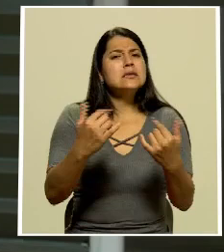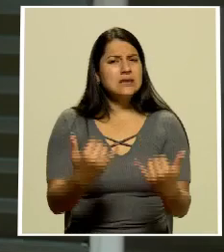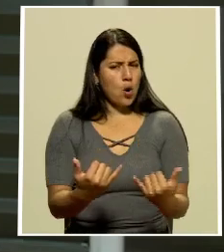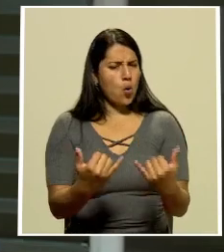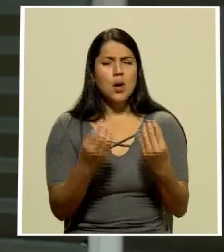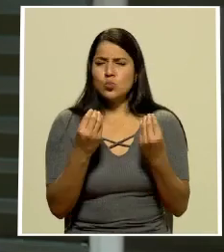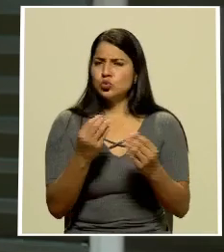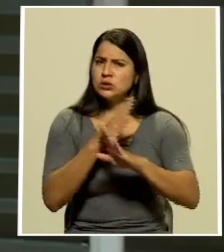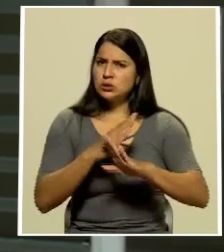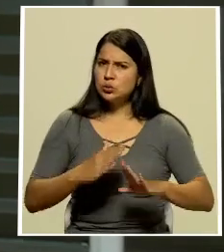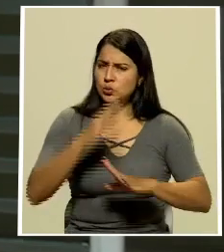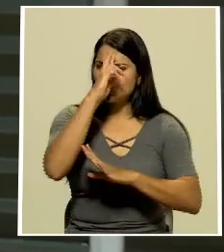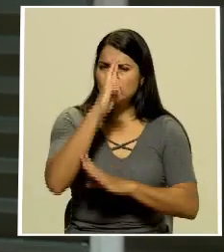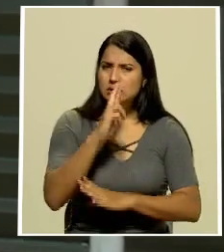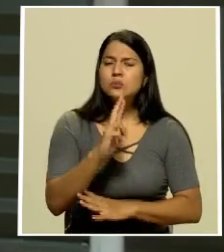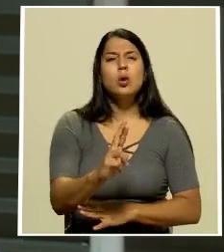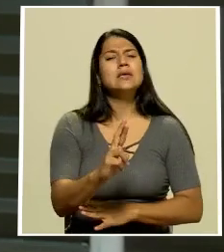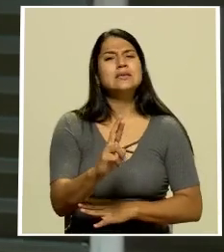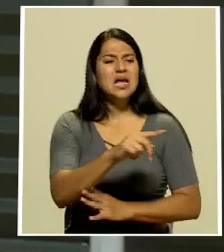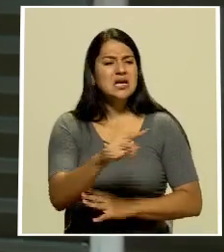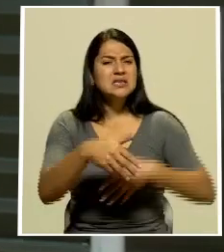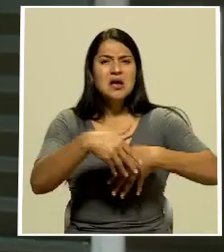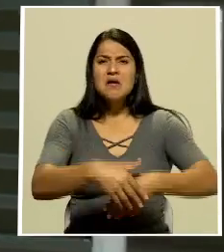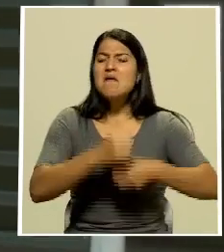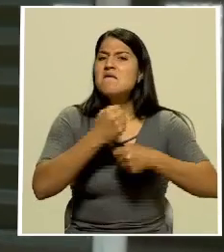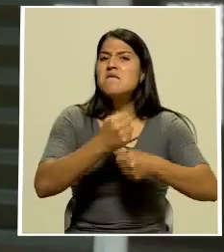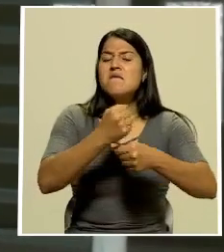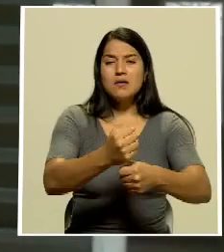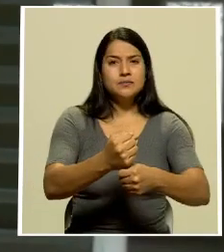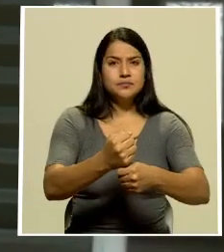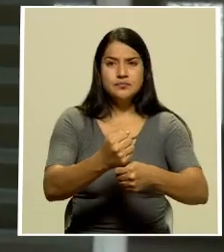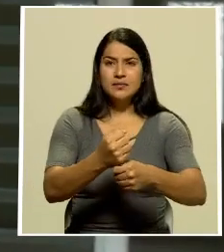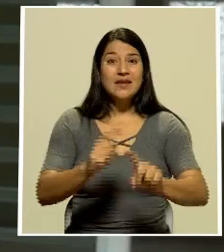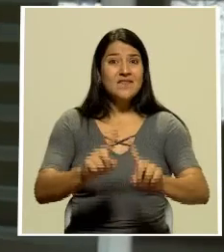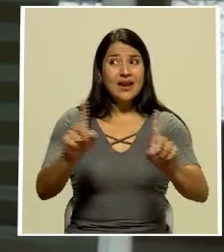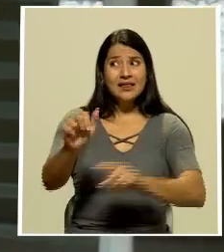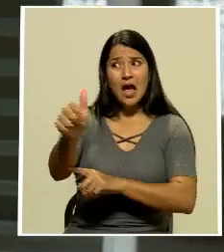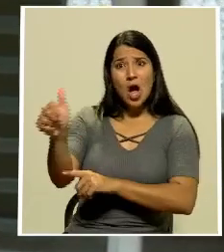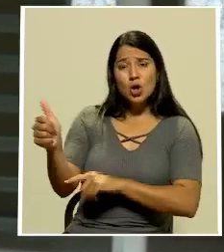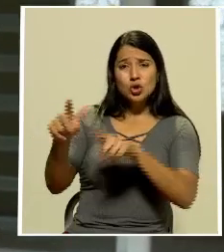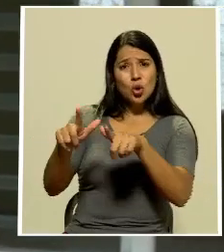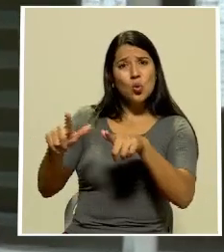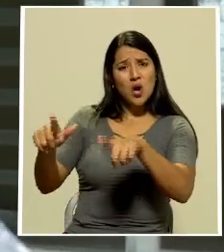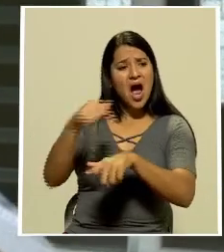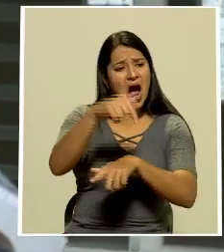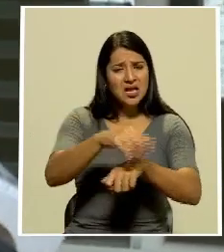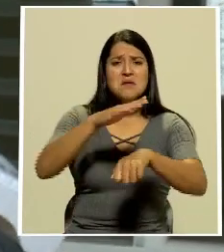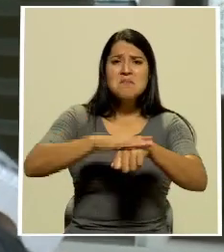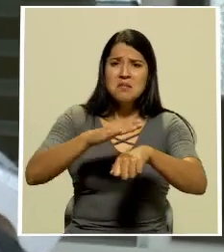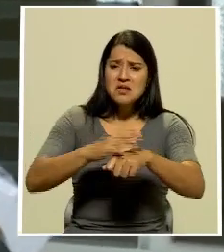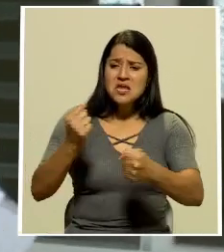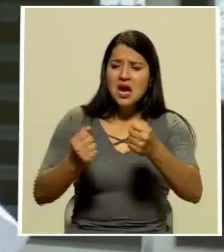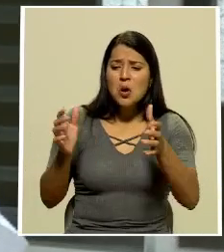respetuosa, ha sido una manifestación donde no se ha dado inclusive en muchos lugares, donde se ha permitido el paso a vehículos